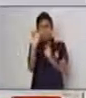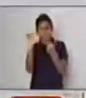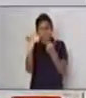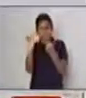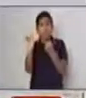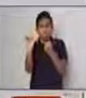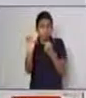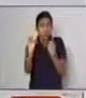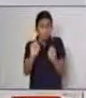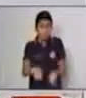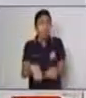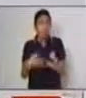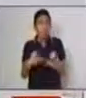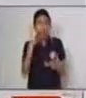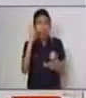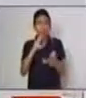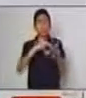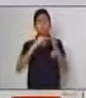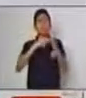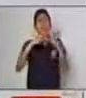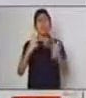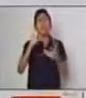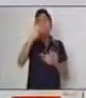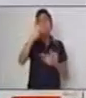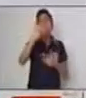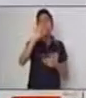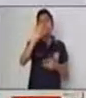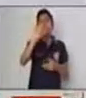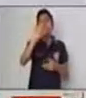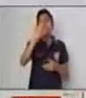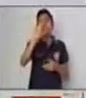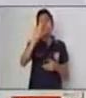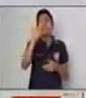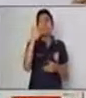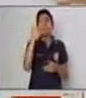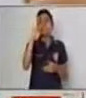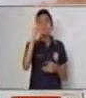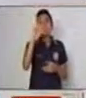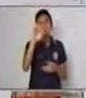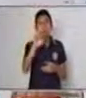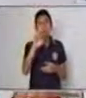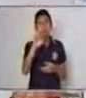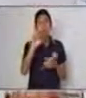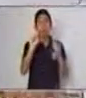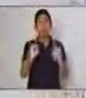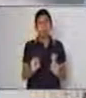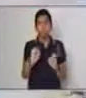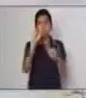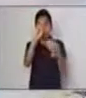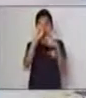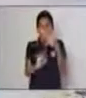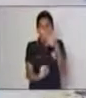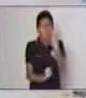un número sea divisible únicamente entre 1 y el mismo número.